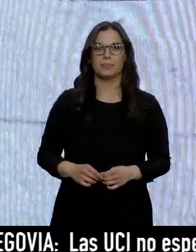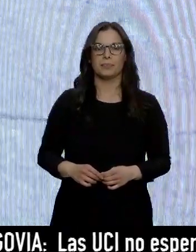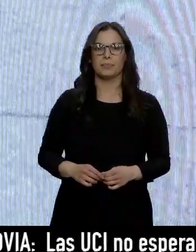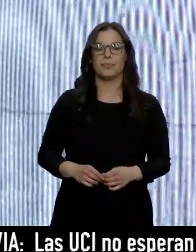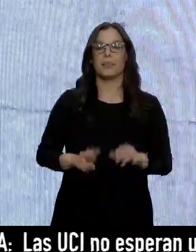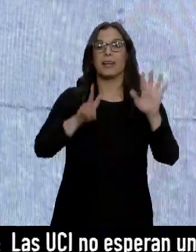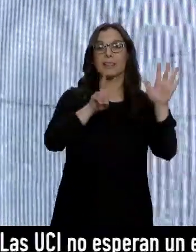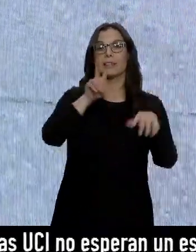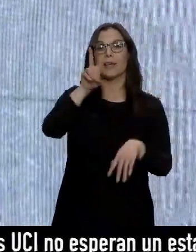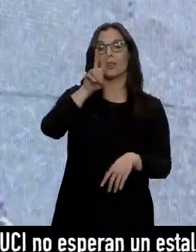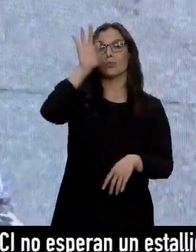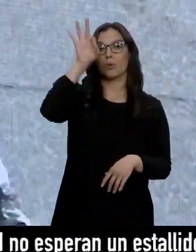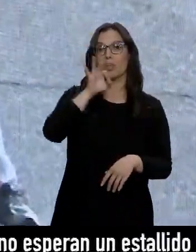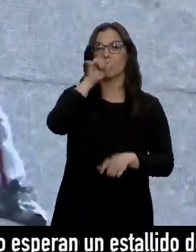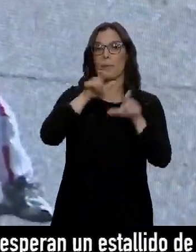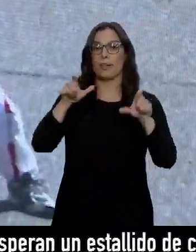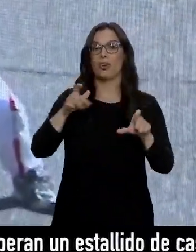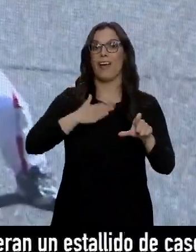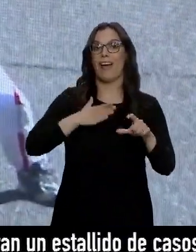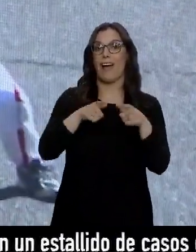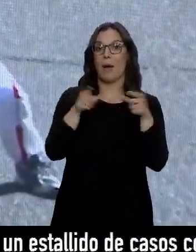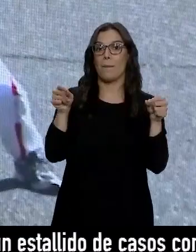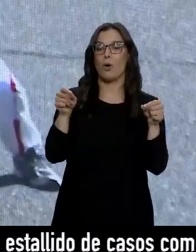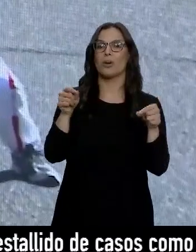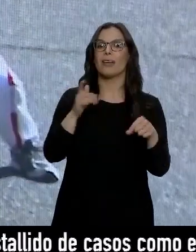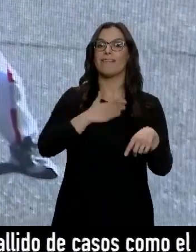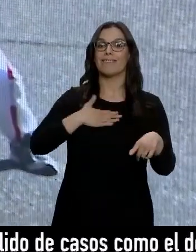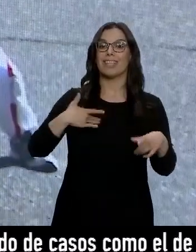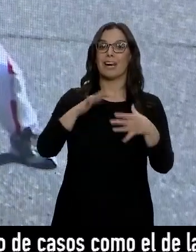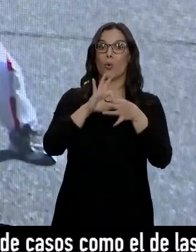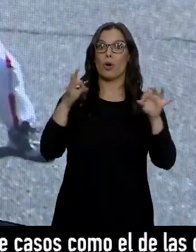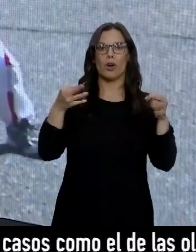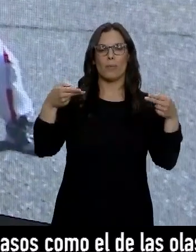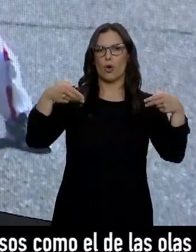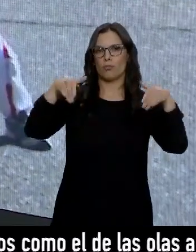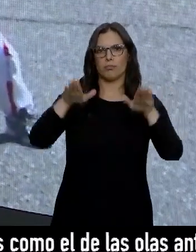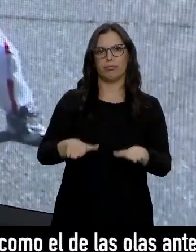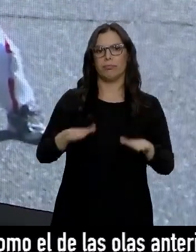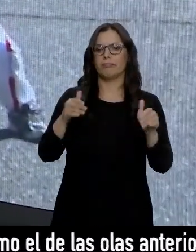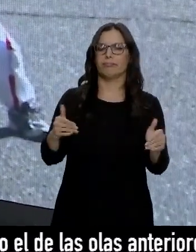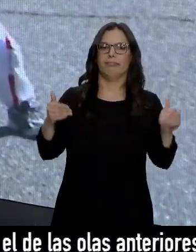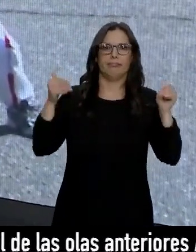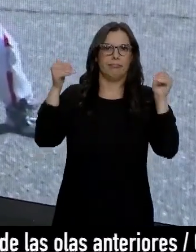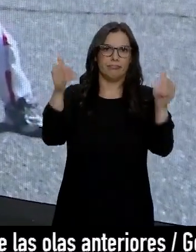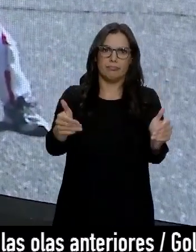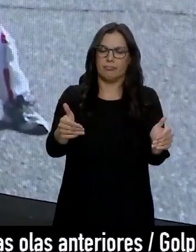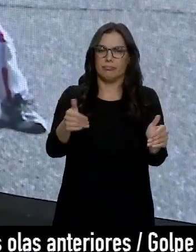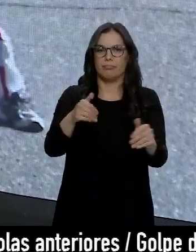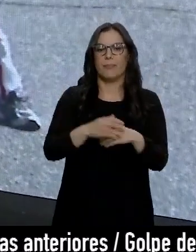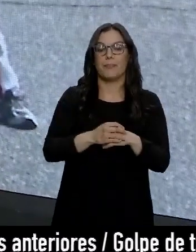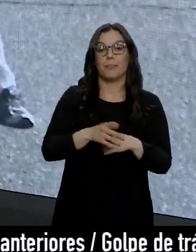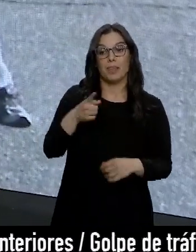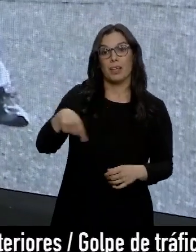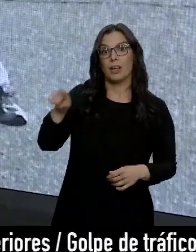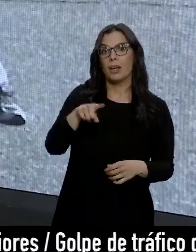El 72% de los japoneses quiere que los Juegos Olímpicos de Tokio se cancelen o se pospongan. La población